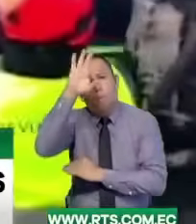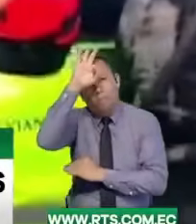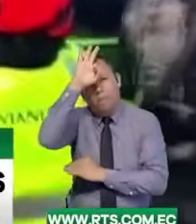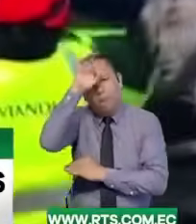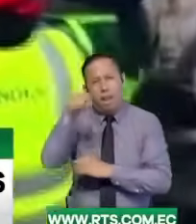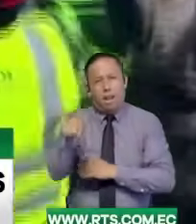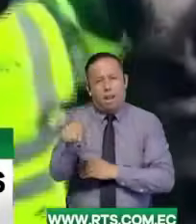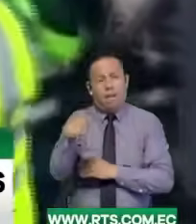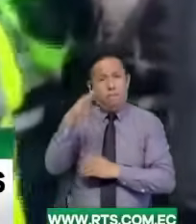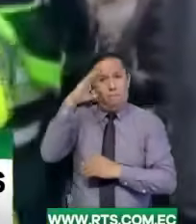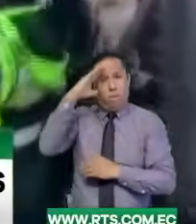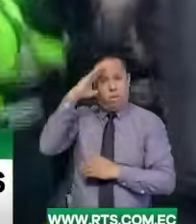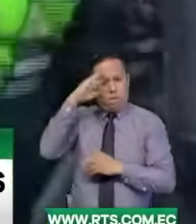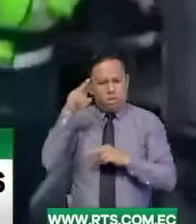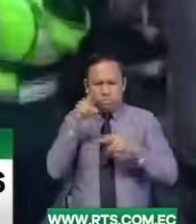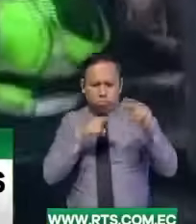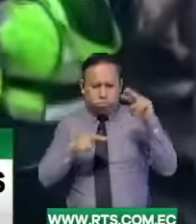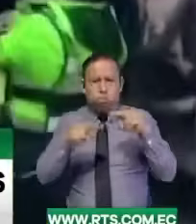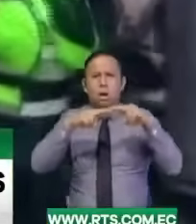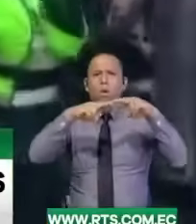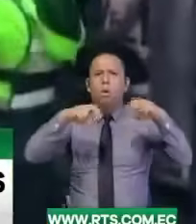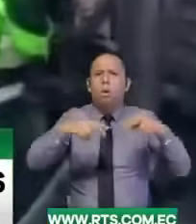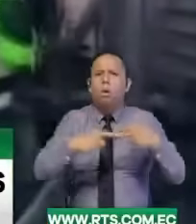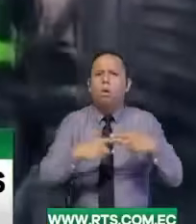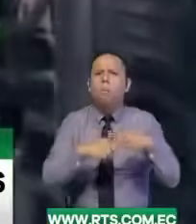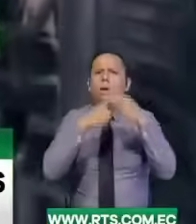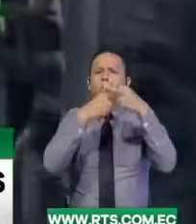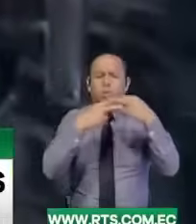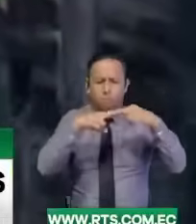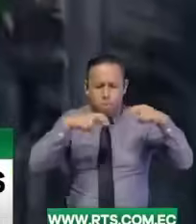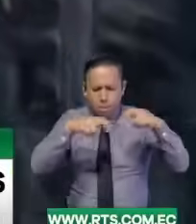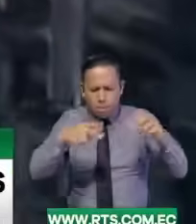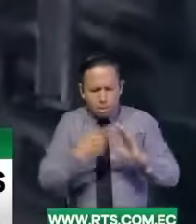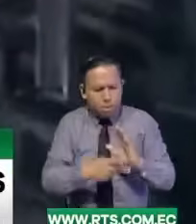La policía abrió una investigación sobre el accidente.